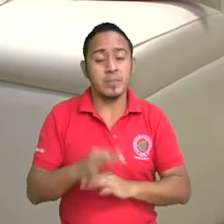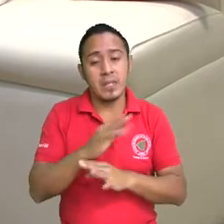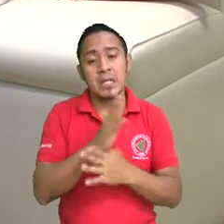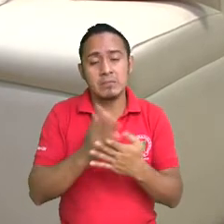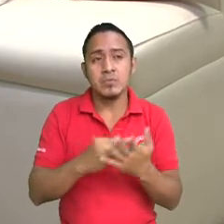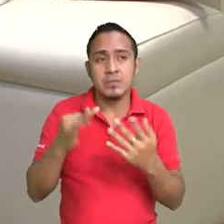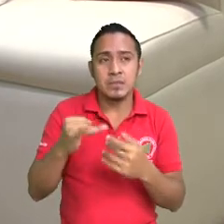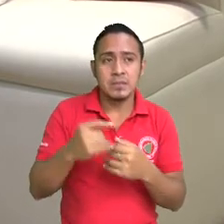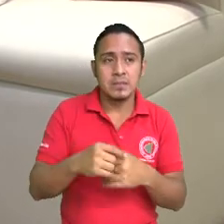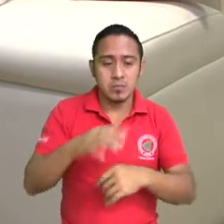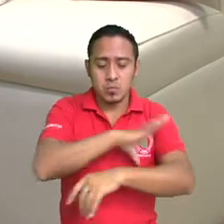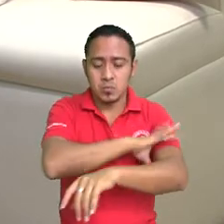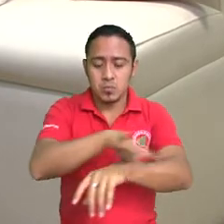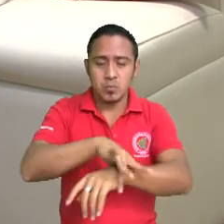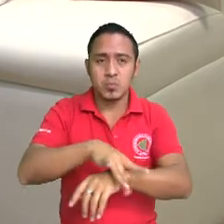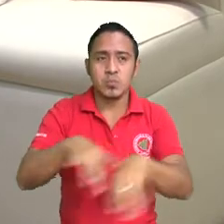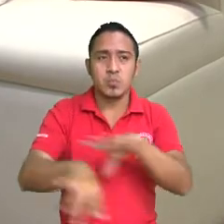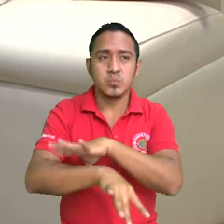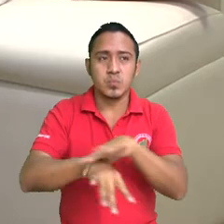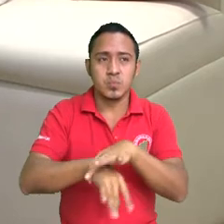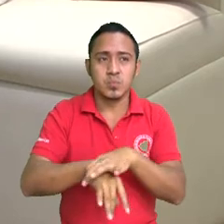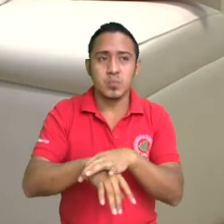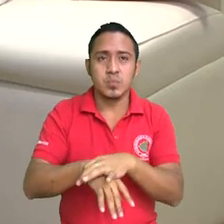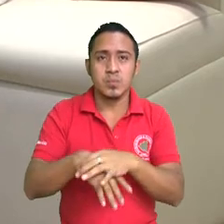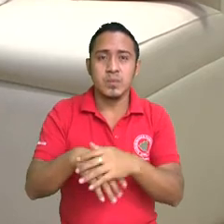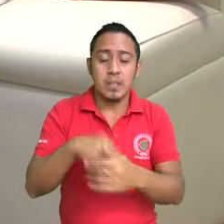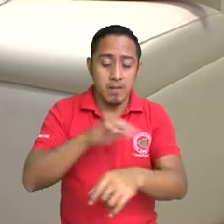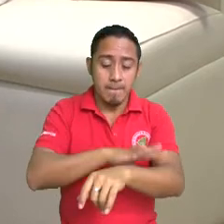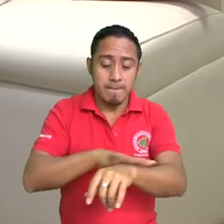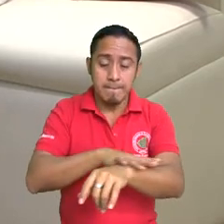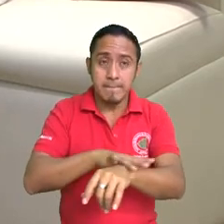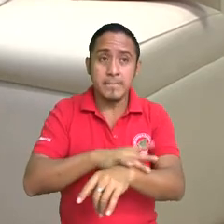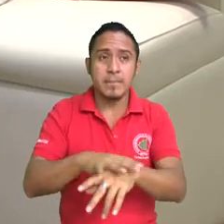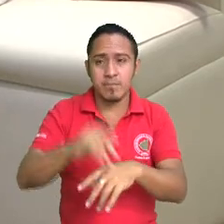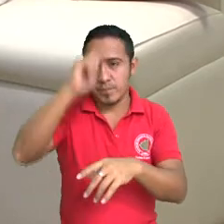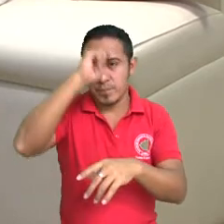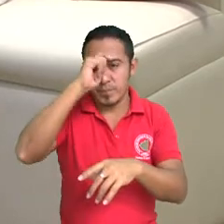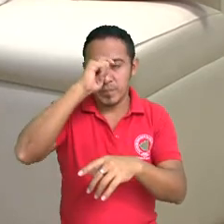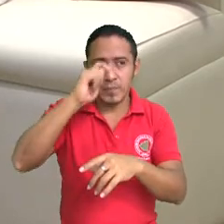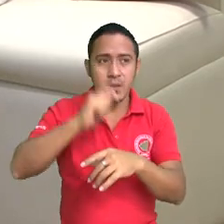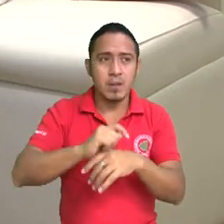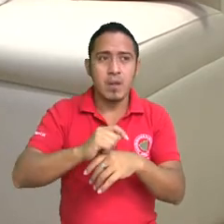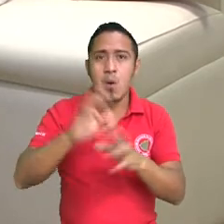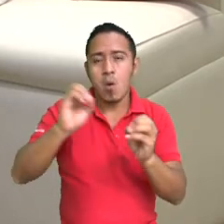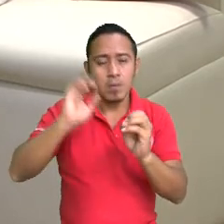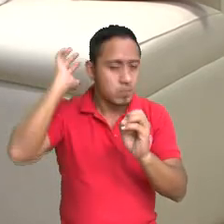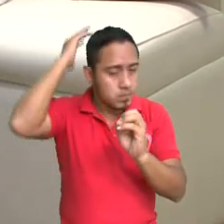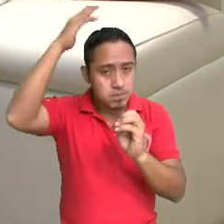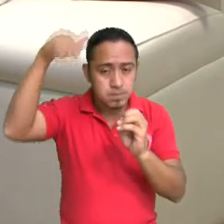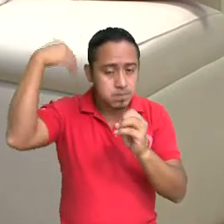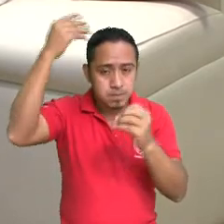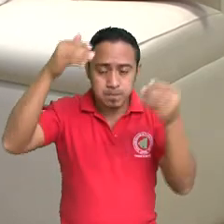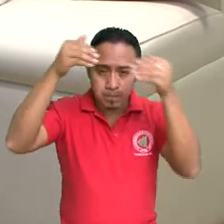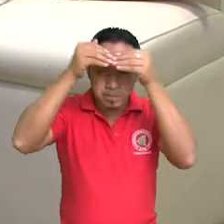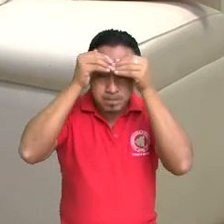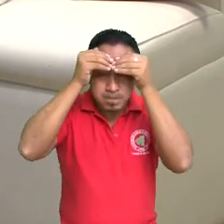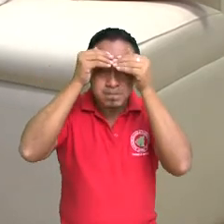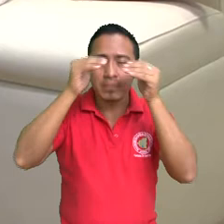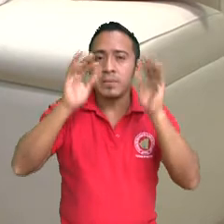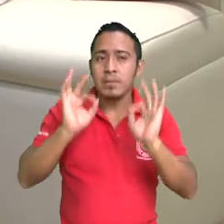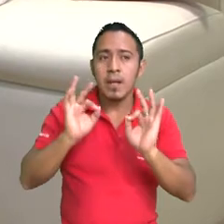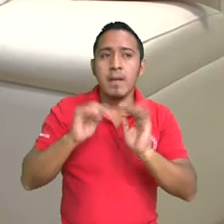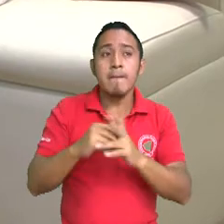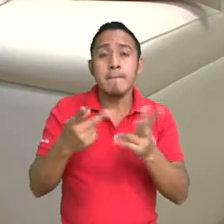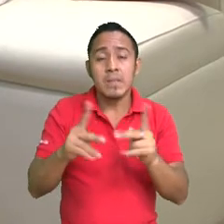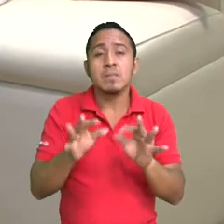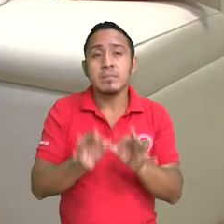Generalmente se le ve con manga larga cubriéndose la piel, con gorra o con una camisa encima de la cabeza.